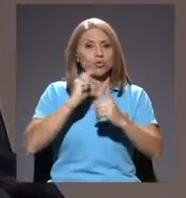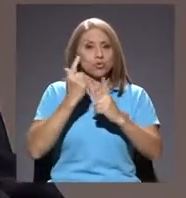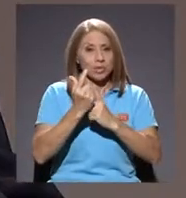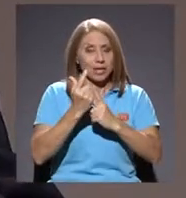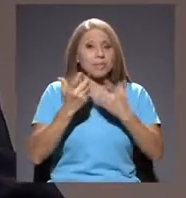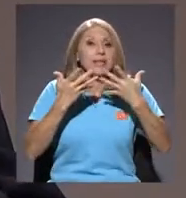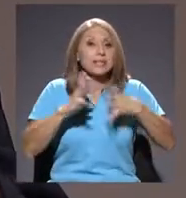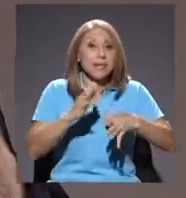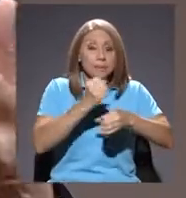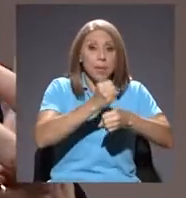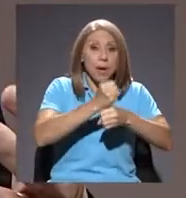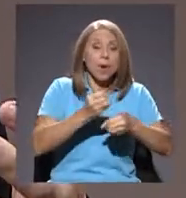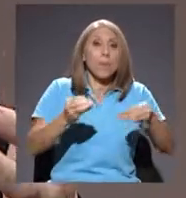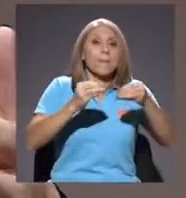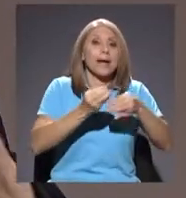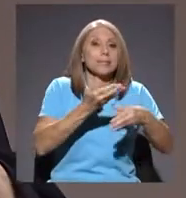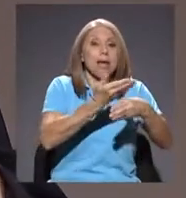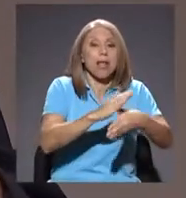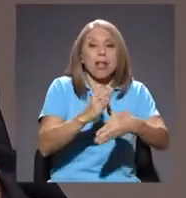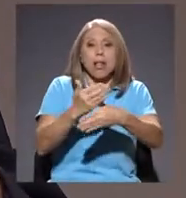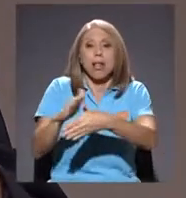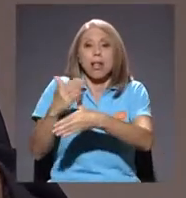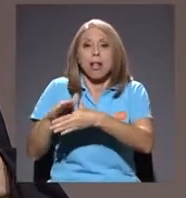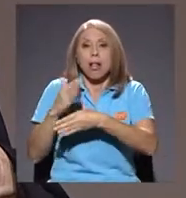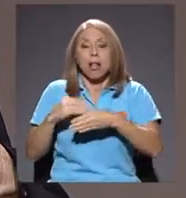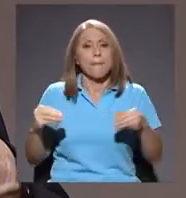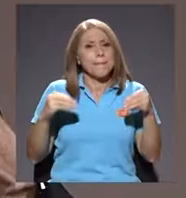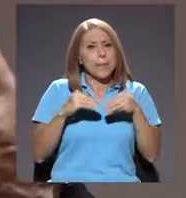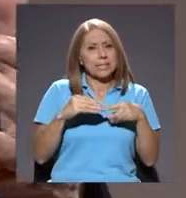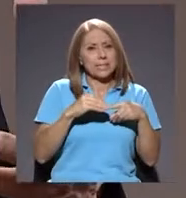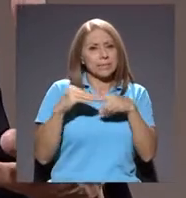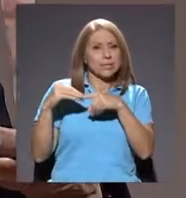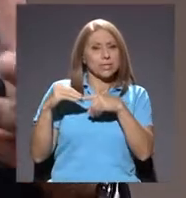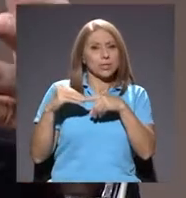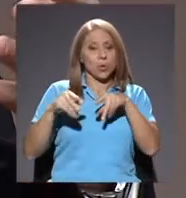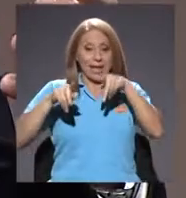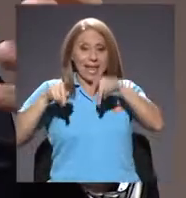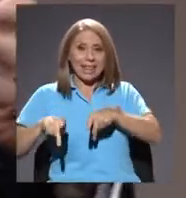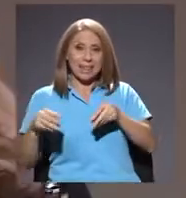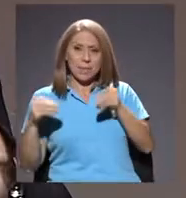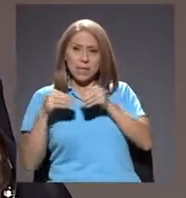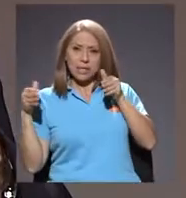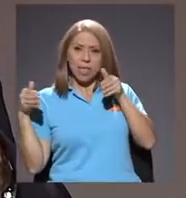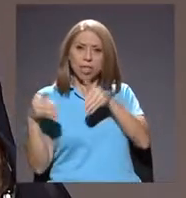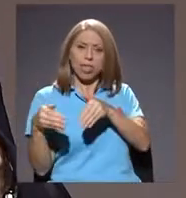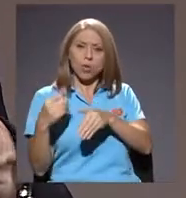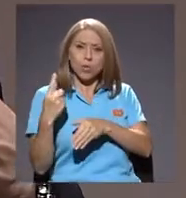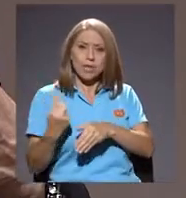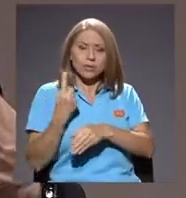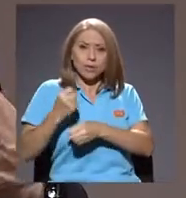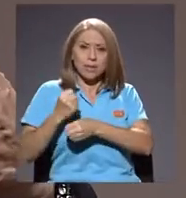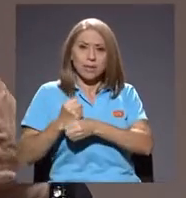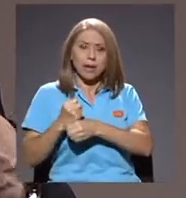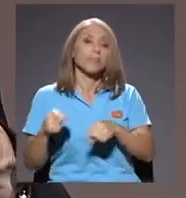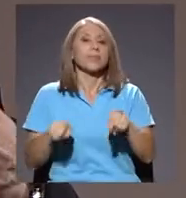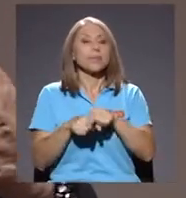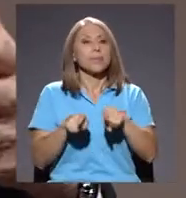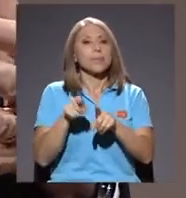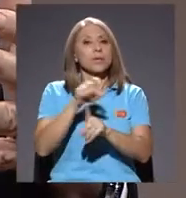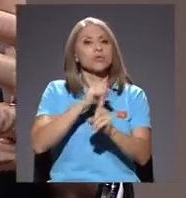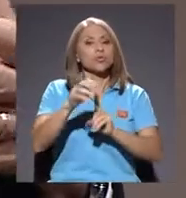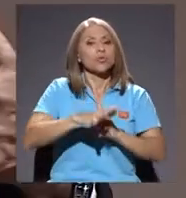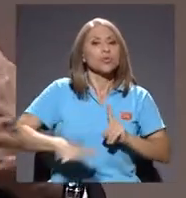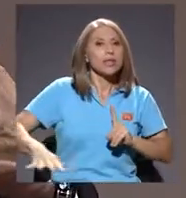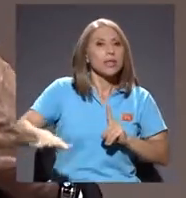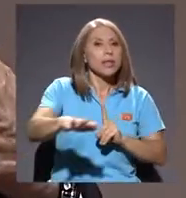trabajo más amplia más especialización la gente dedicada a una sola tarea y donde la sociedad demás empieza a tener un crecimiento